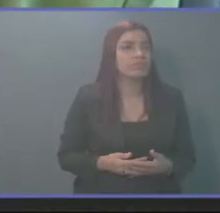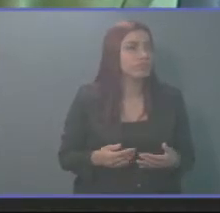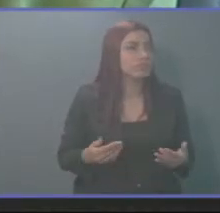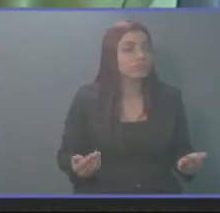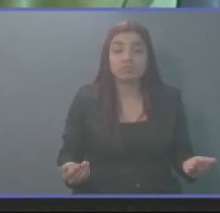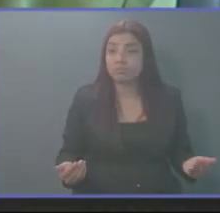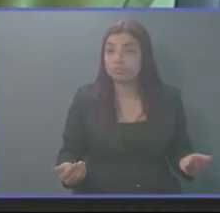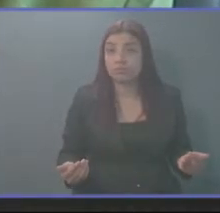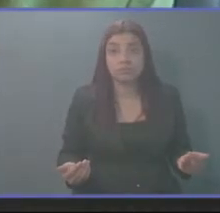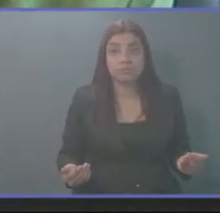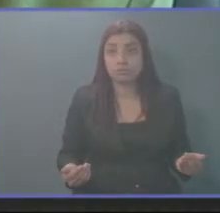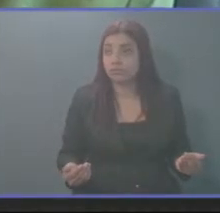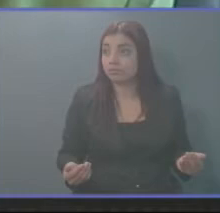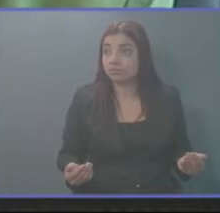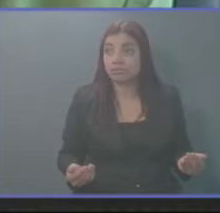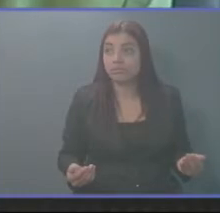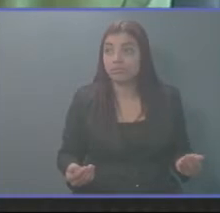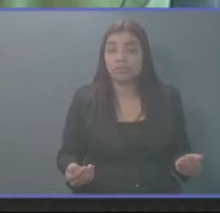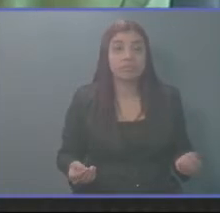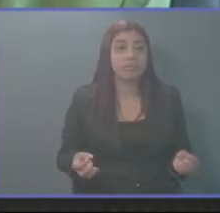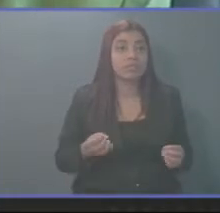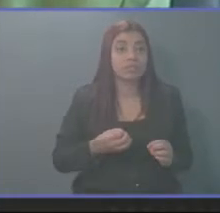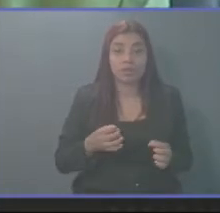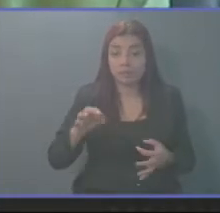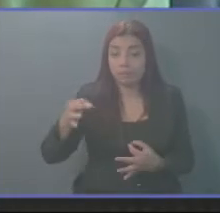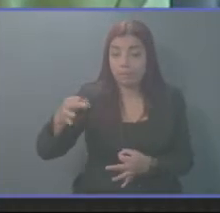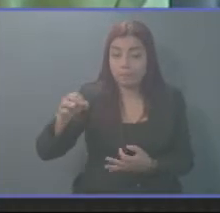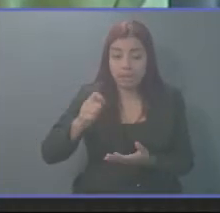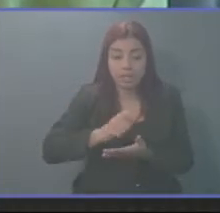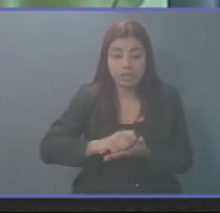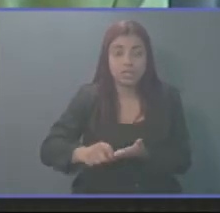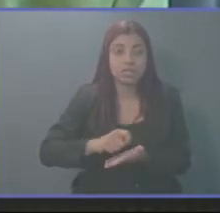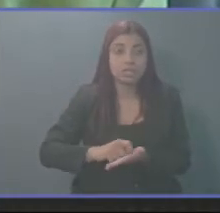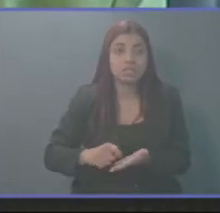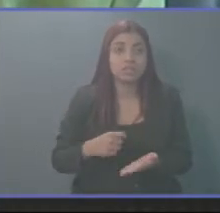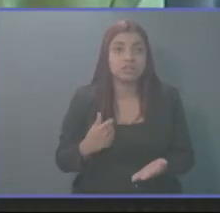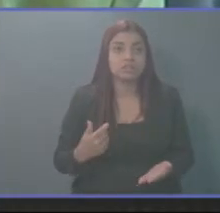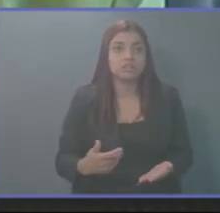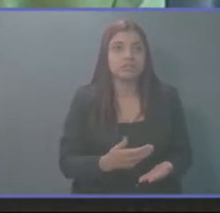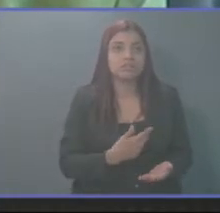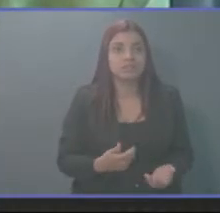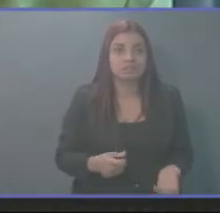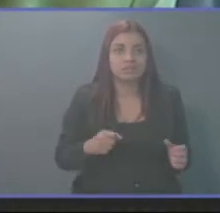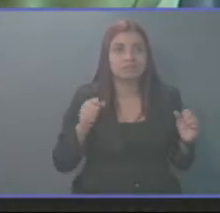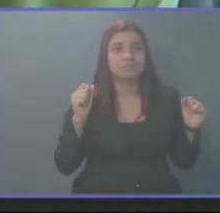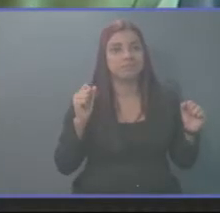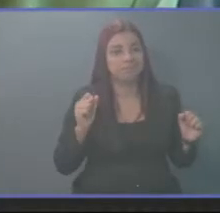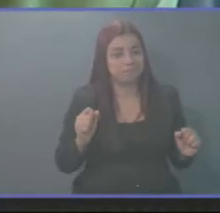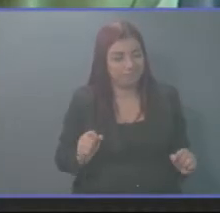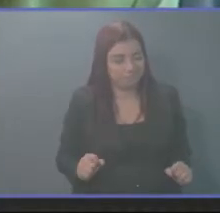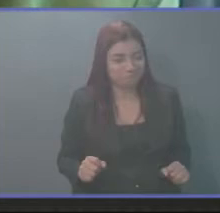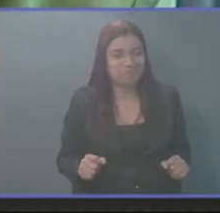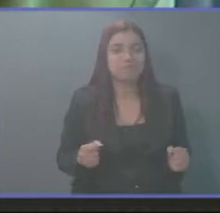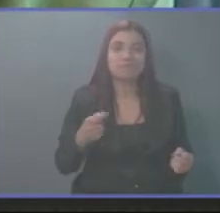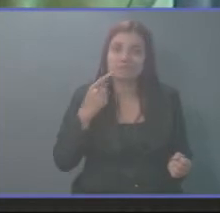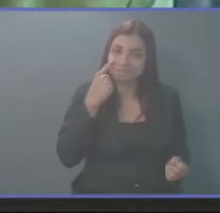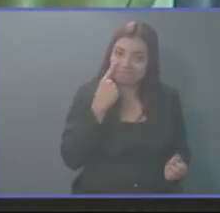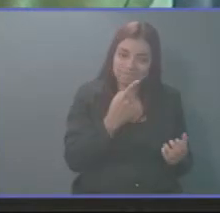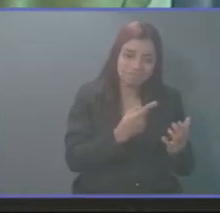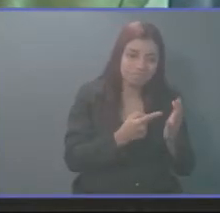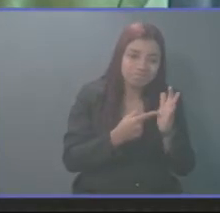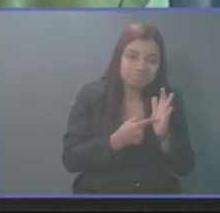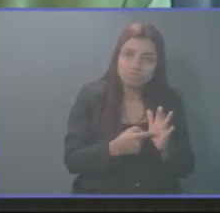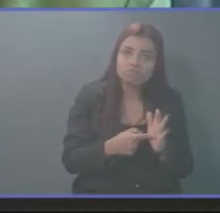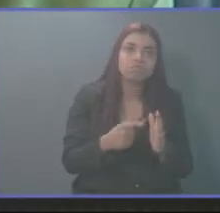presentó ningún documento donde nosotros pudiéramos evidenciar un